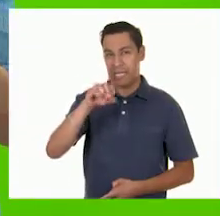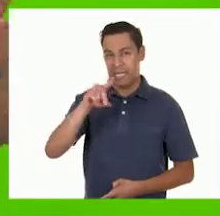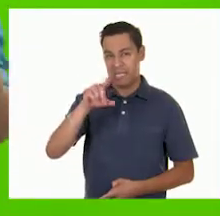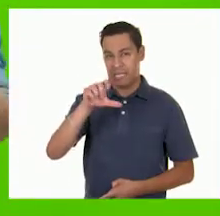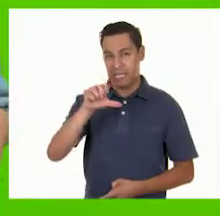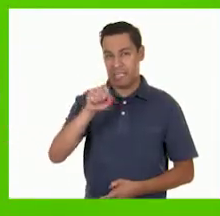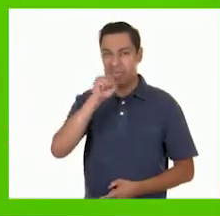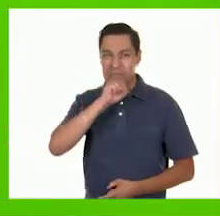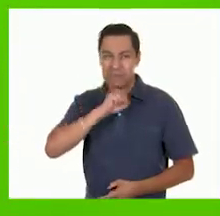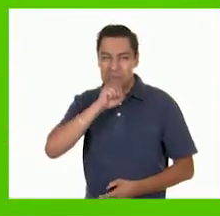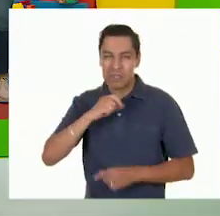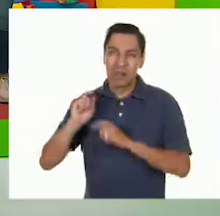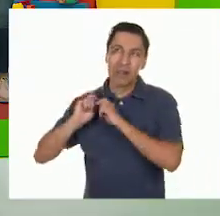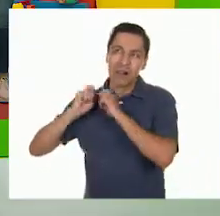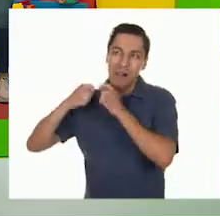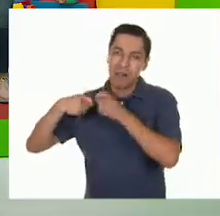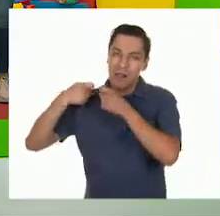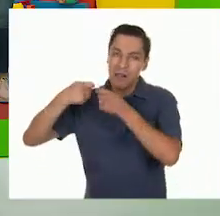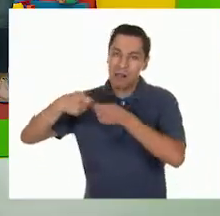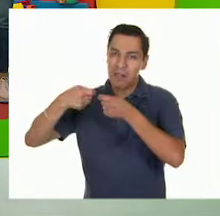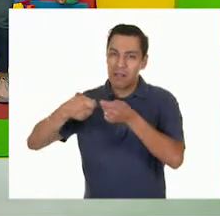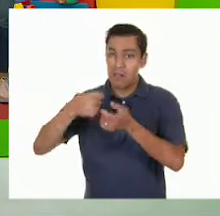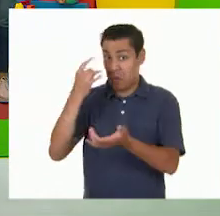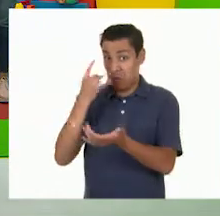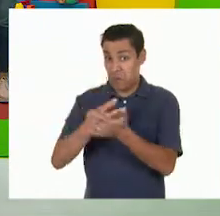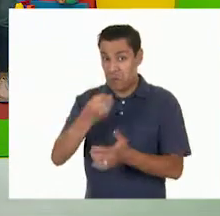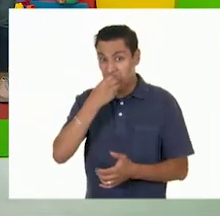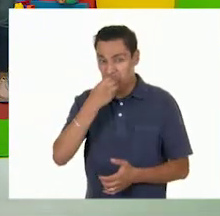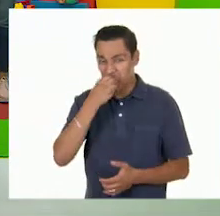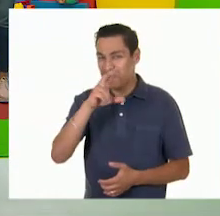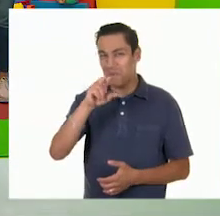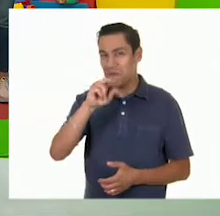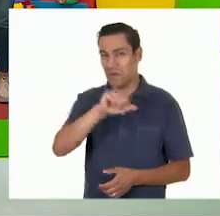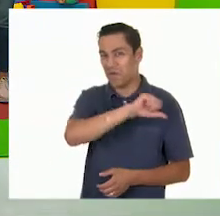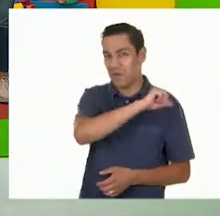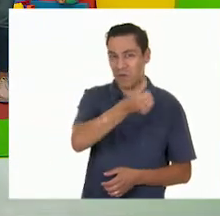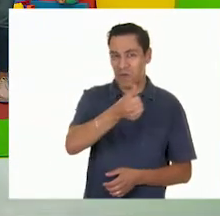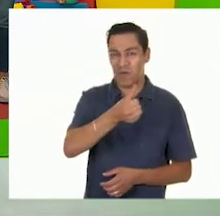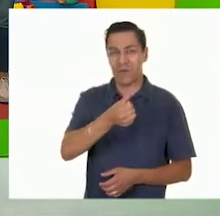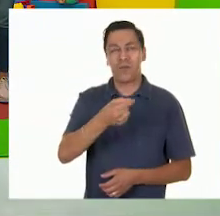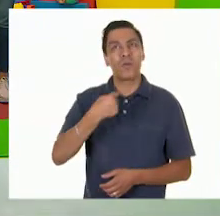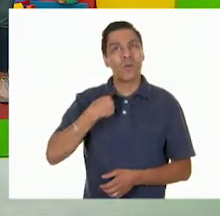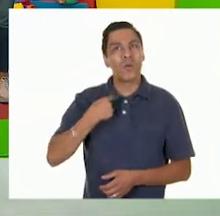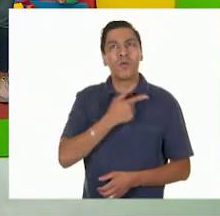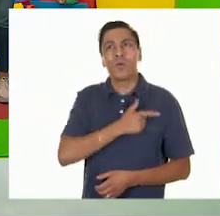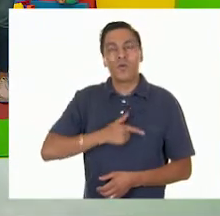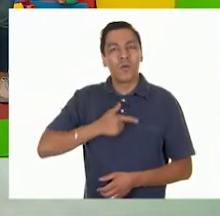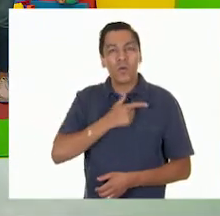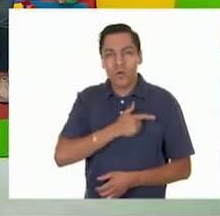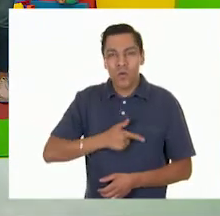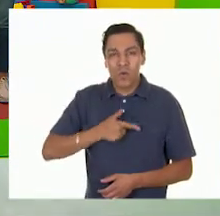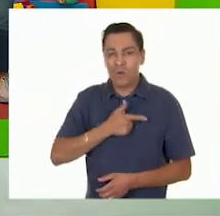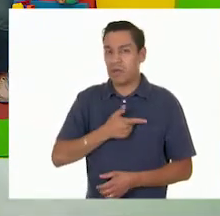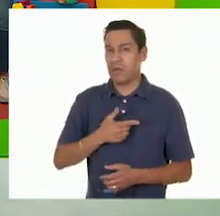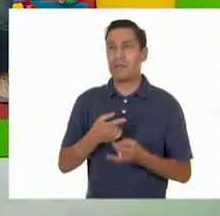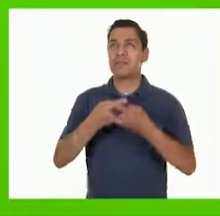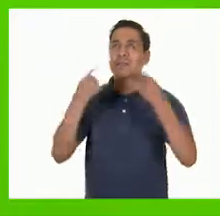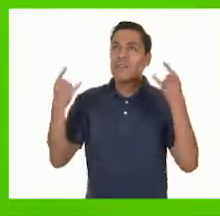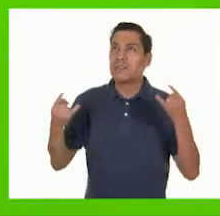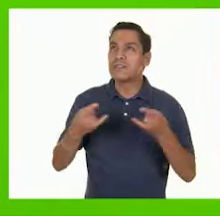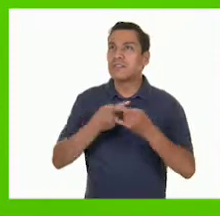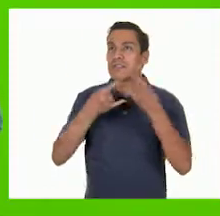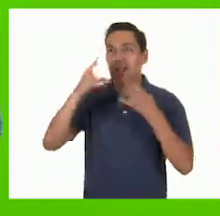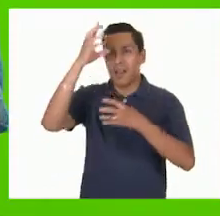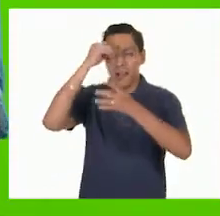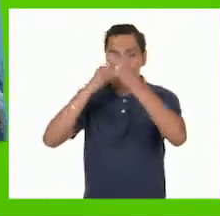no sólo de comida sí es cierto y yo disfruto mucho escuchar leyendas itzá conoces alguna otra